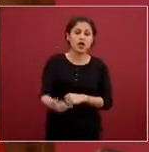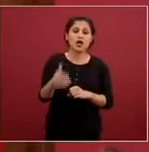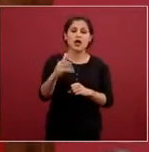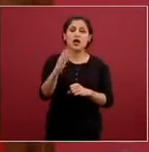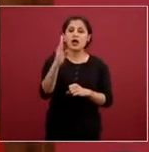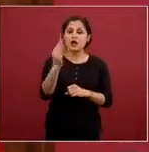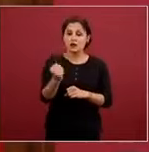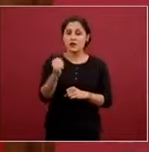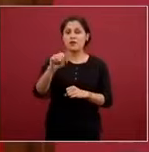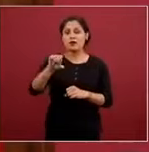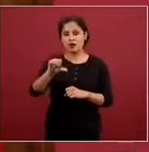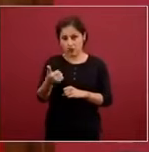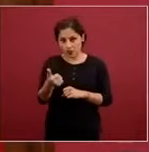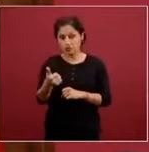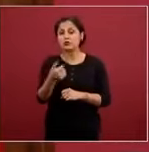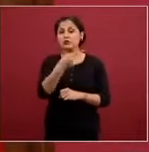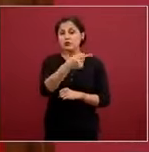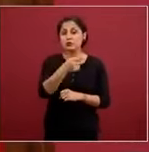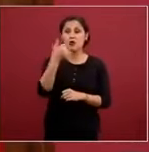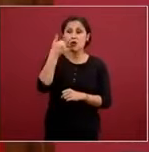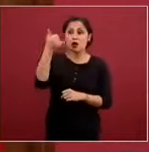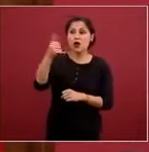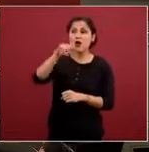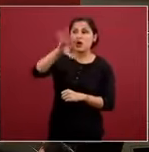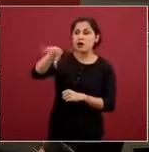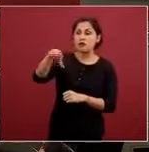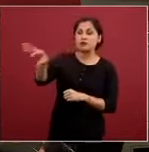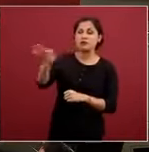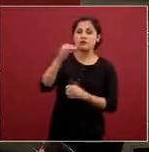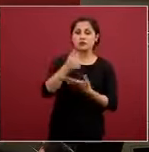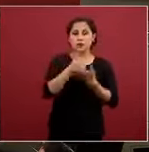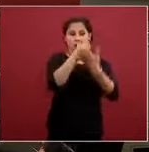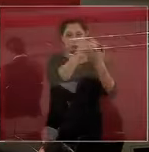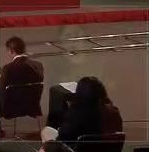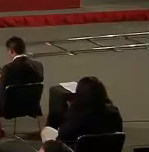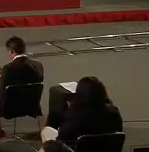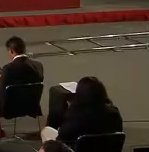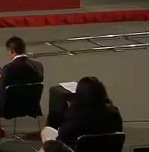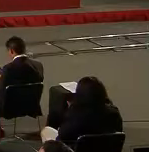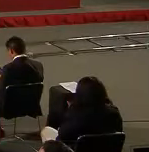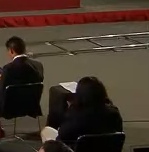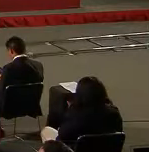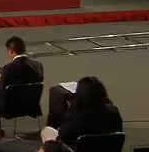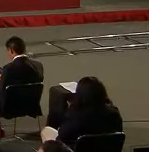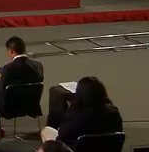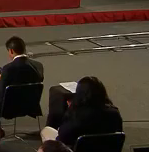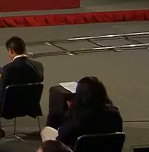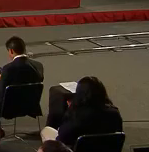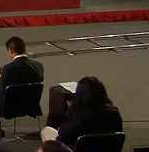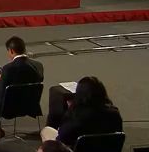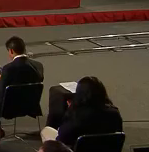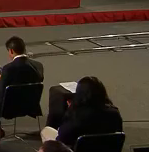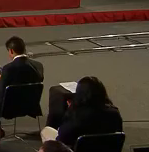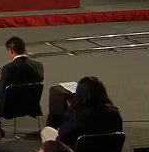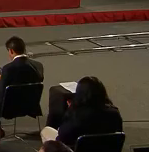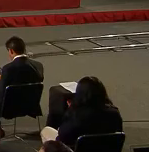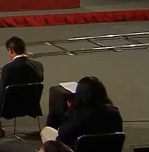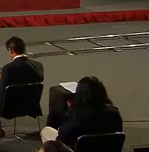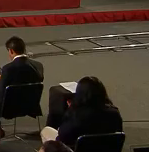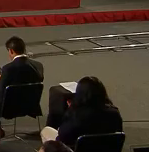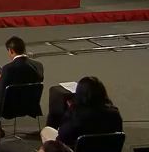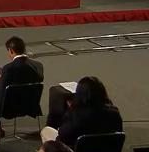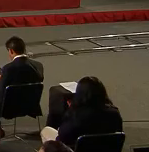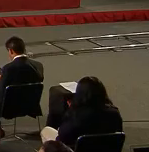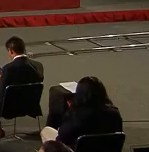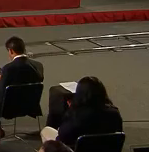busque atención médica. Y esos son el tipo de interacciones que se puede hacer a través de este chatbot. La siguiente, por favor.